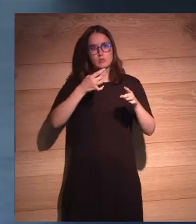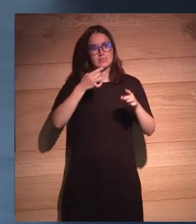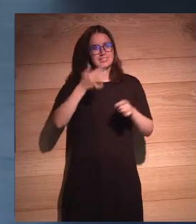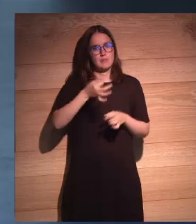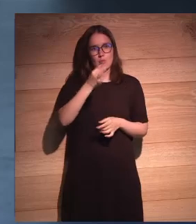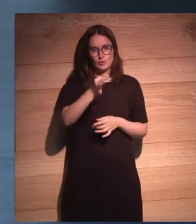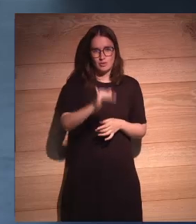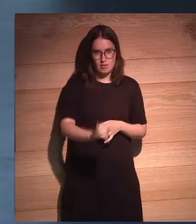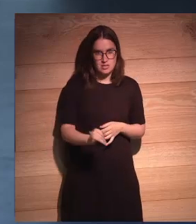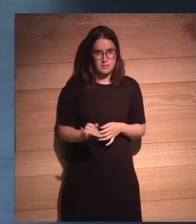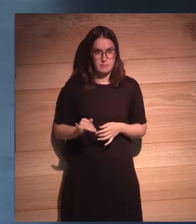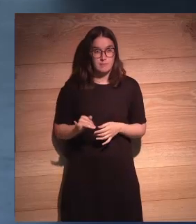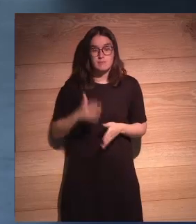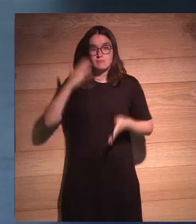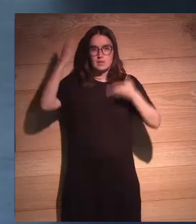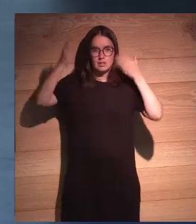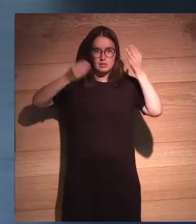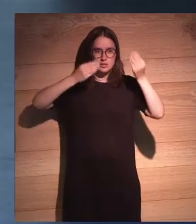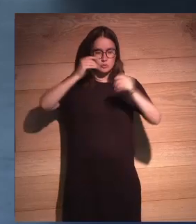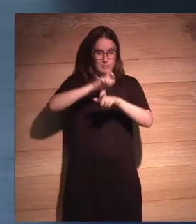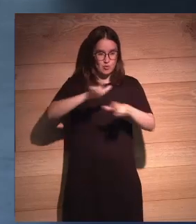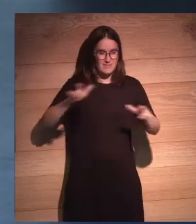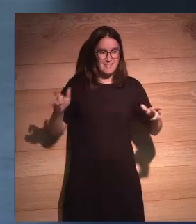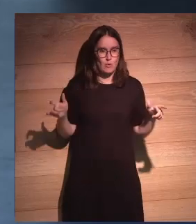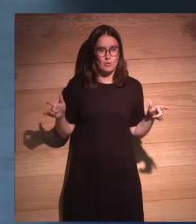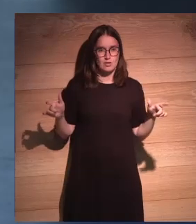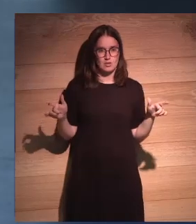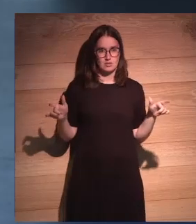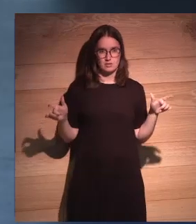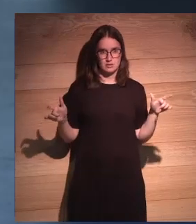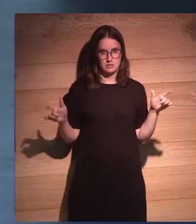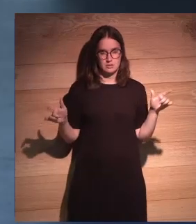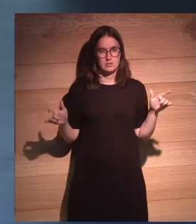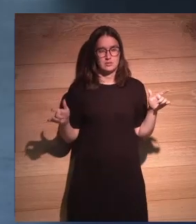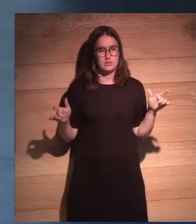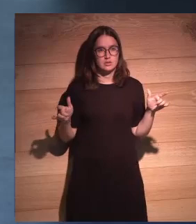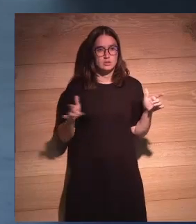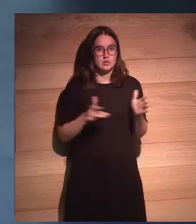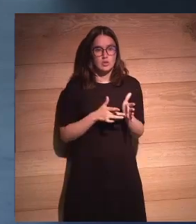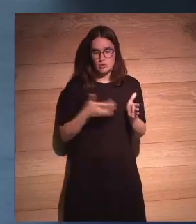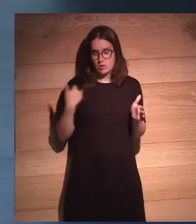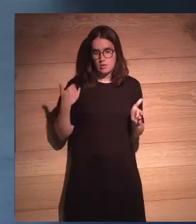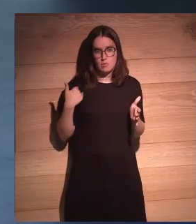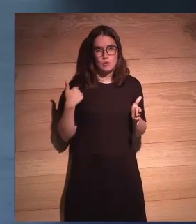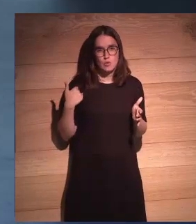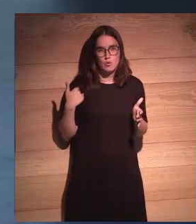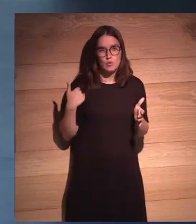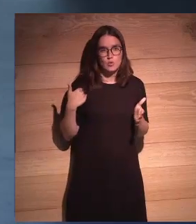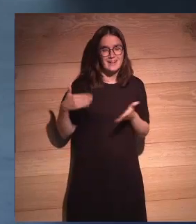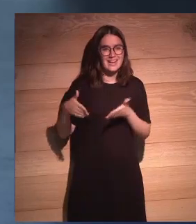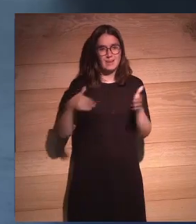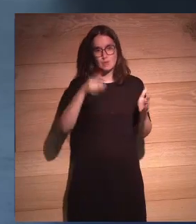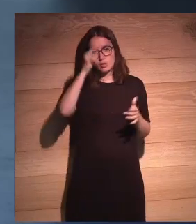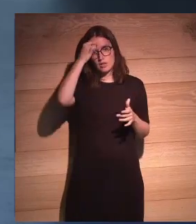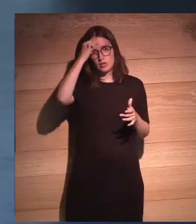positivas. Pensemos en poblaciones que están bueno, yo he estado hace poco en el Camino de los